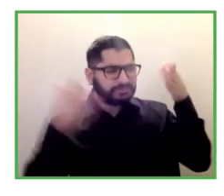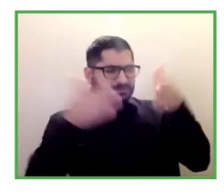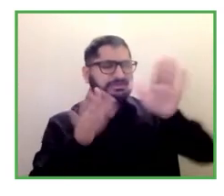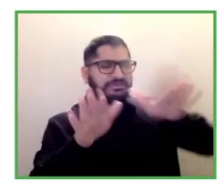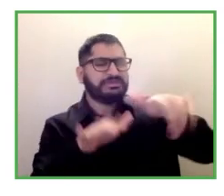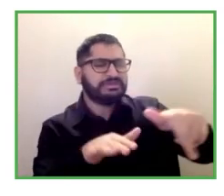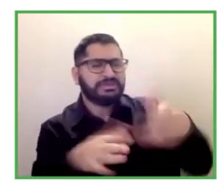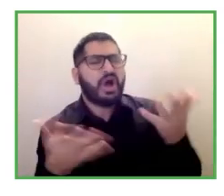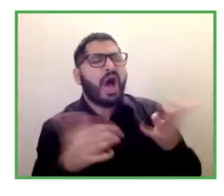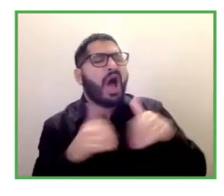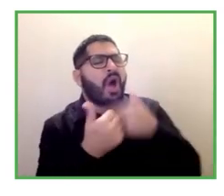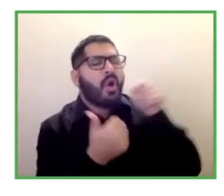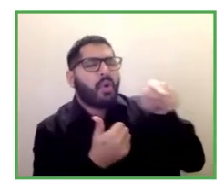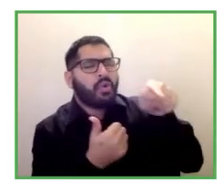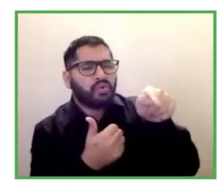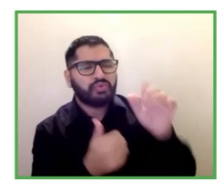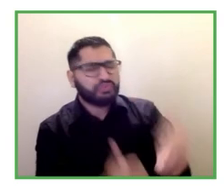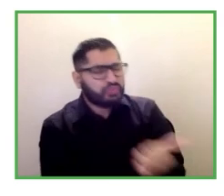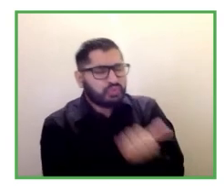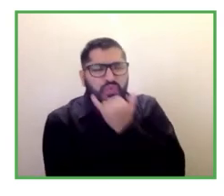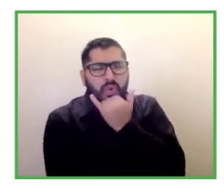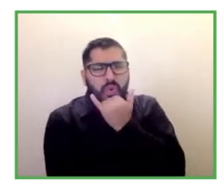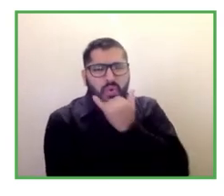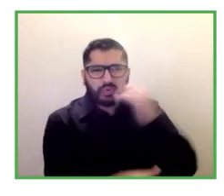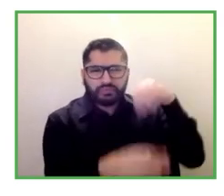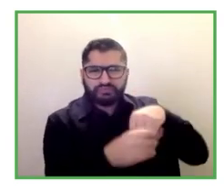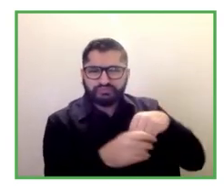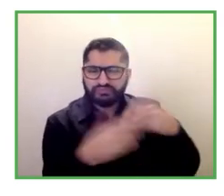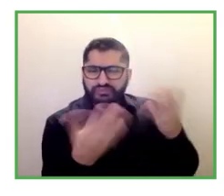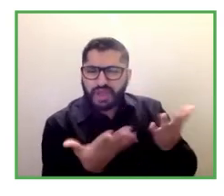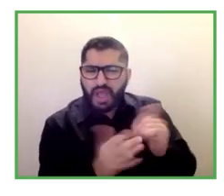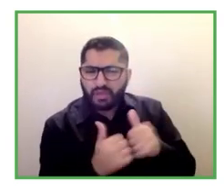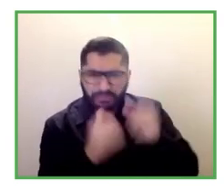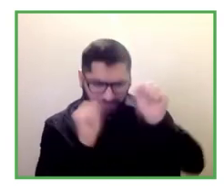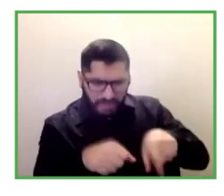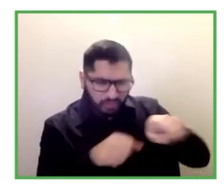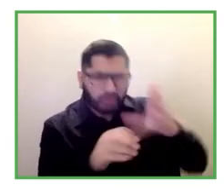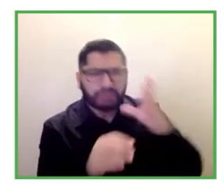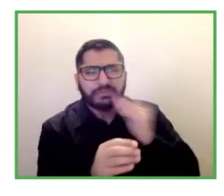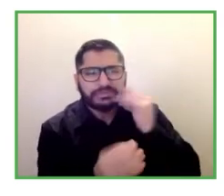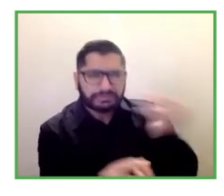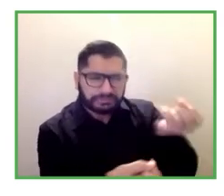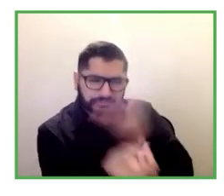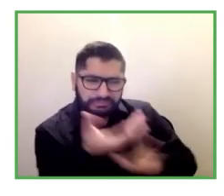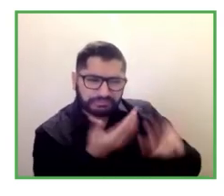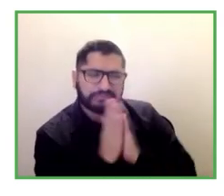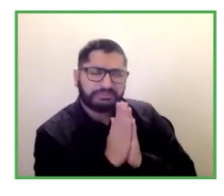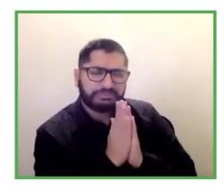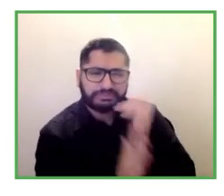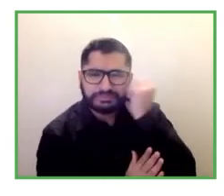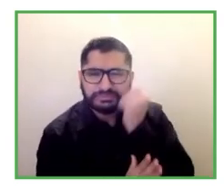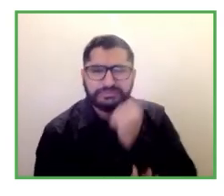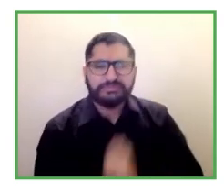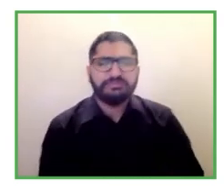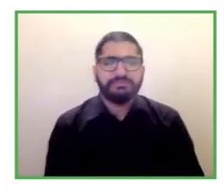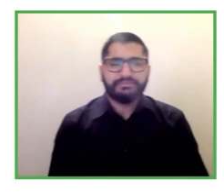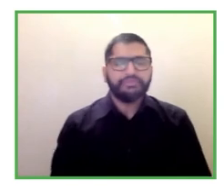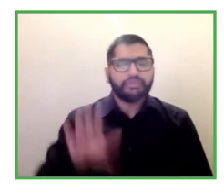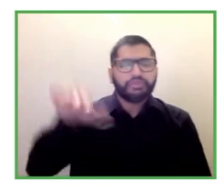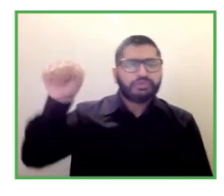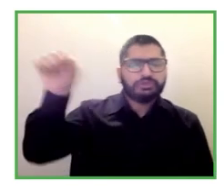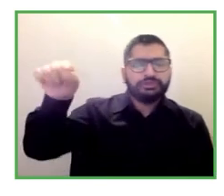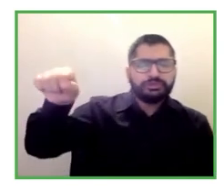Sí, mira, yo he estado trabajando en este programa de intercambio por ya 15 años